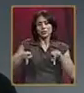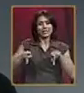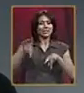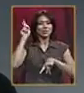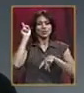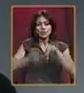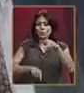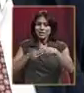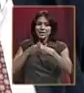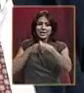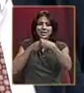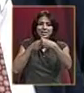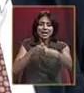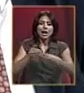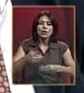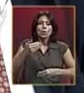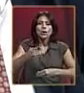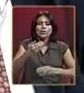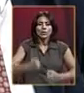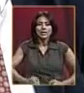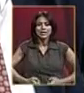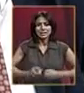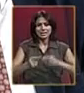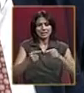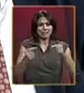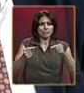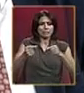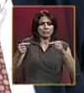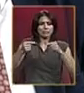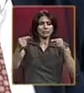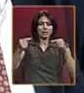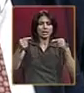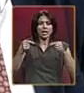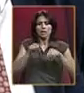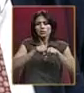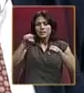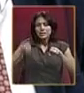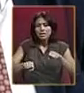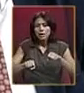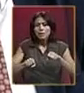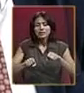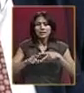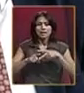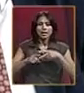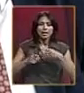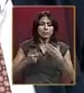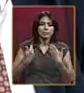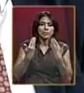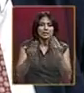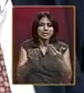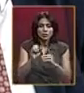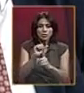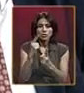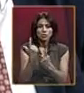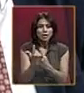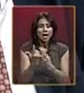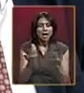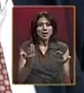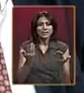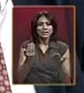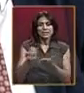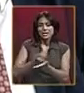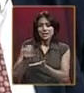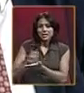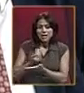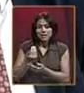totalmente cuando hay grandes diferencias en los sistemas de prestaciones sociales, en el ingreso, etcétera, entre países vecinos, en este caso